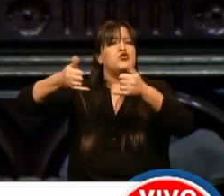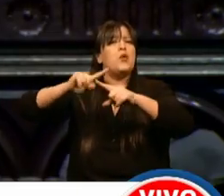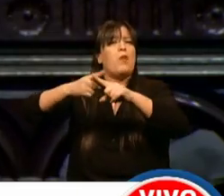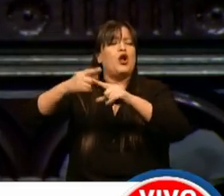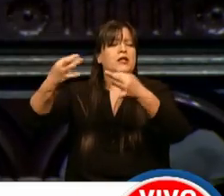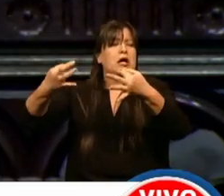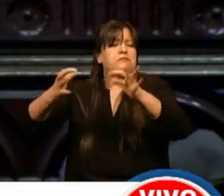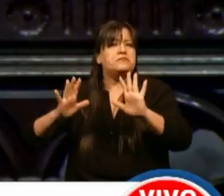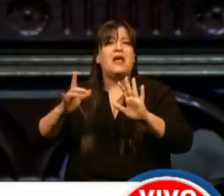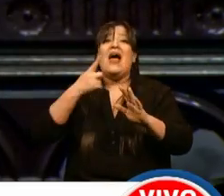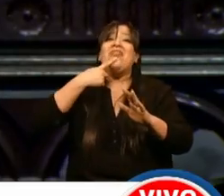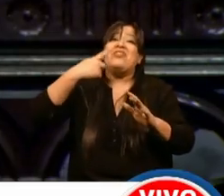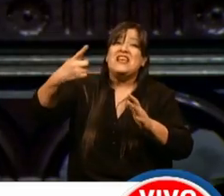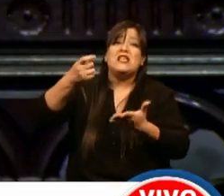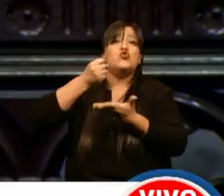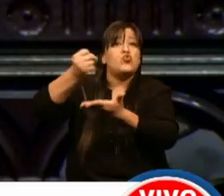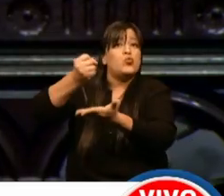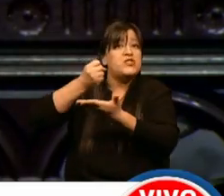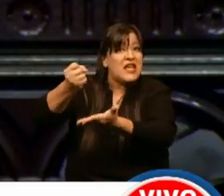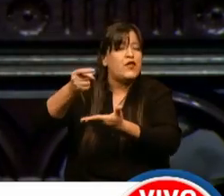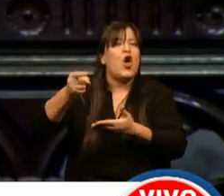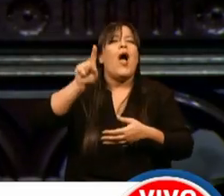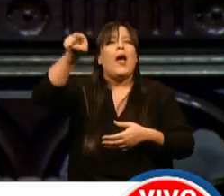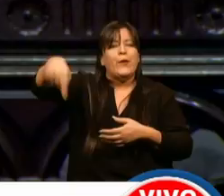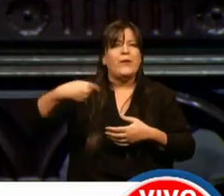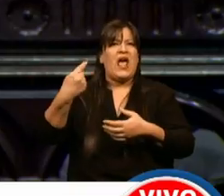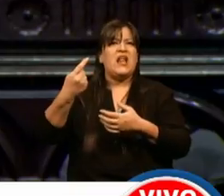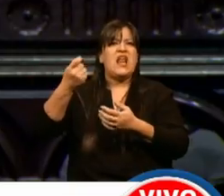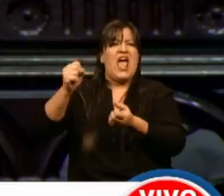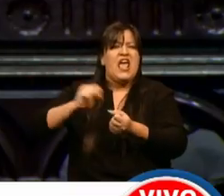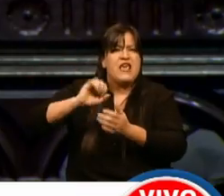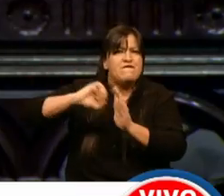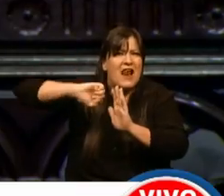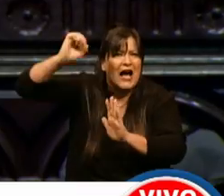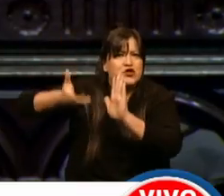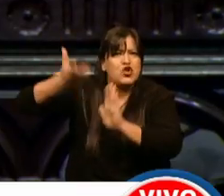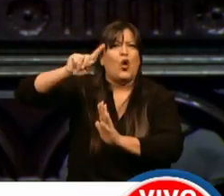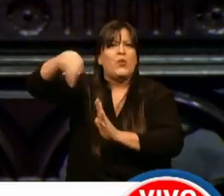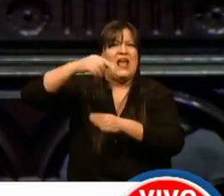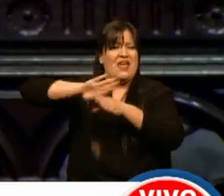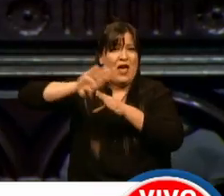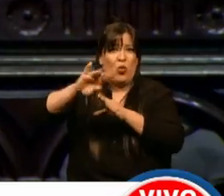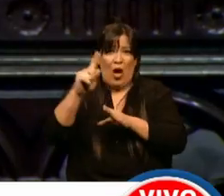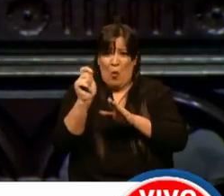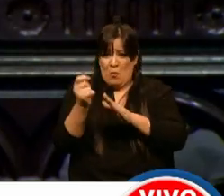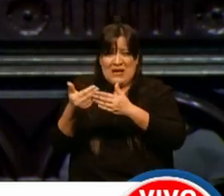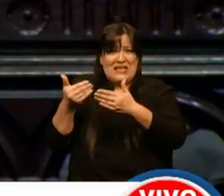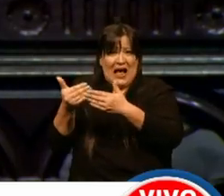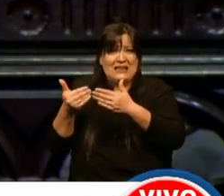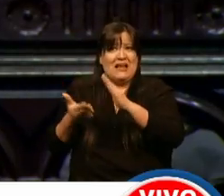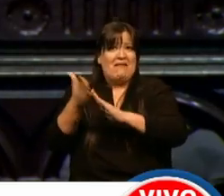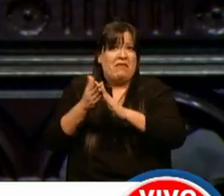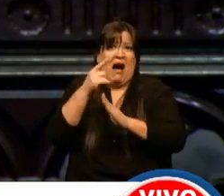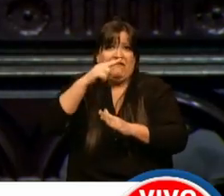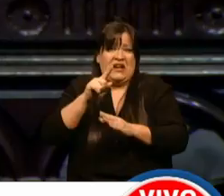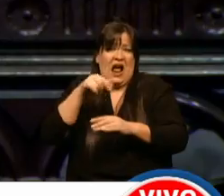subsidios diciendo que los subsidios traían más inflación y generaban deuda lo dice un mes antes de terminar en las garras